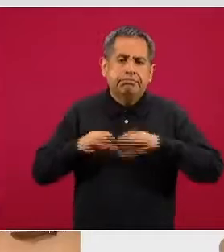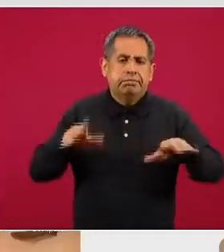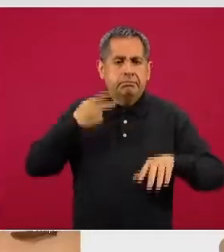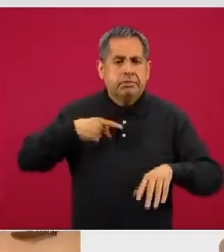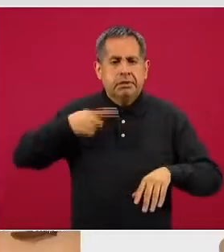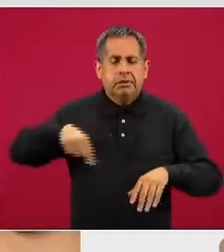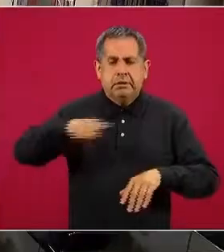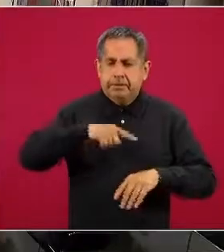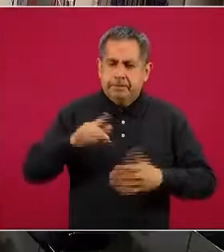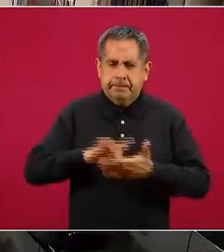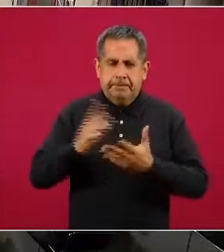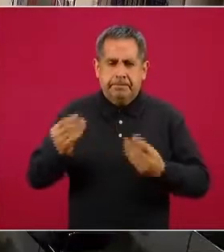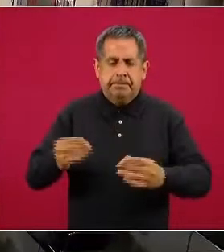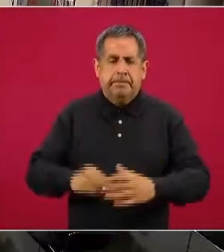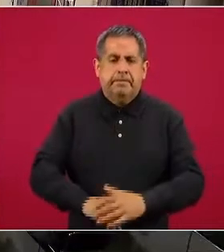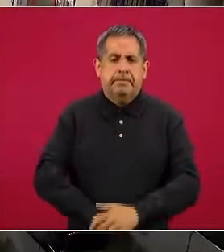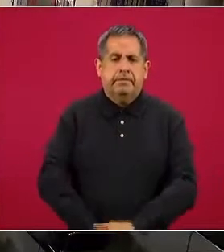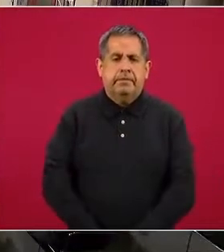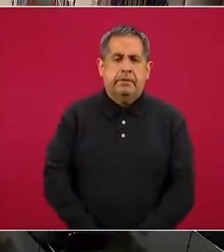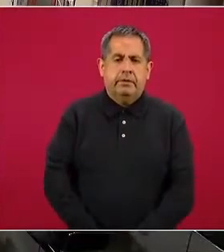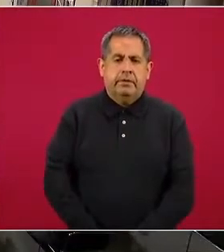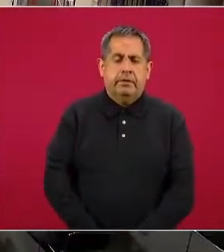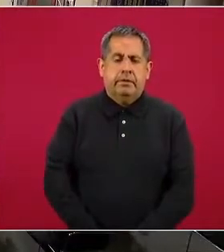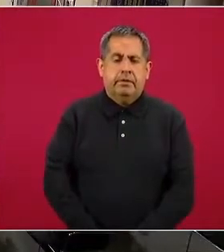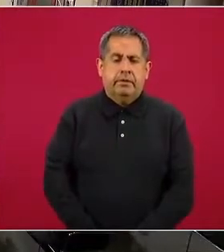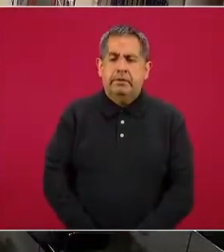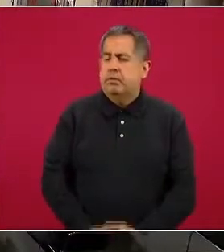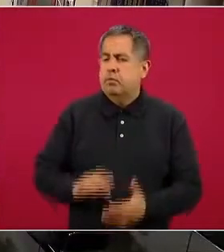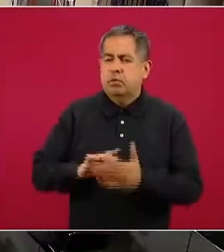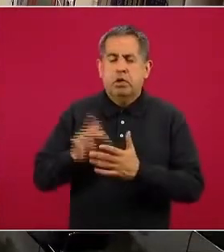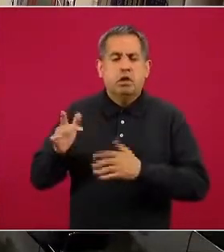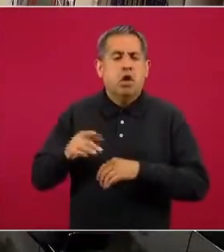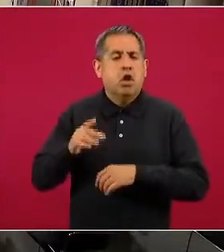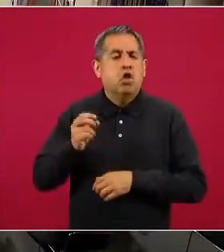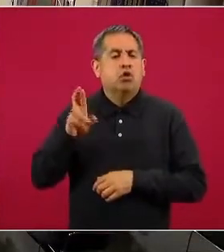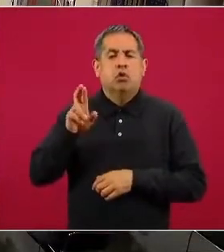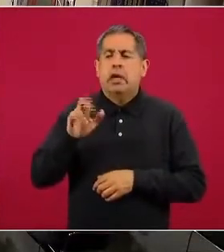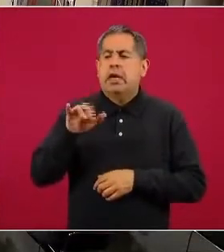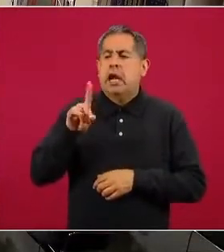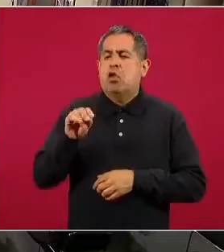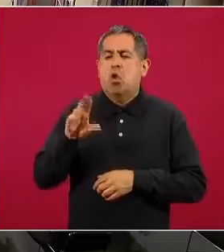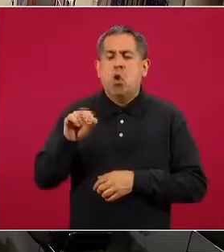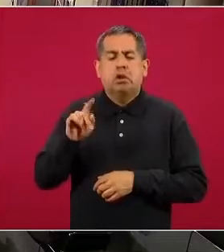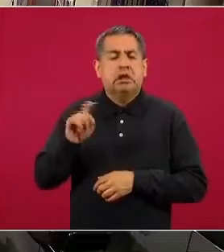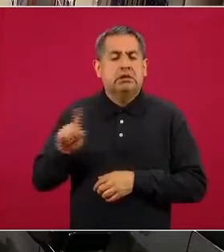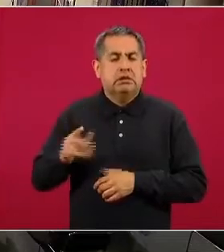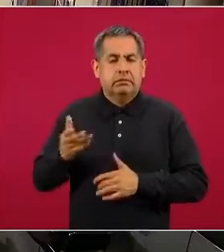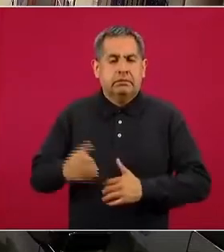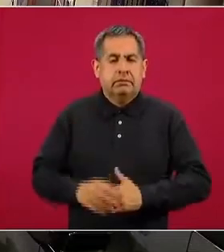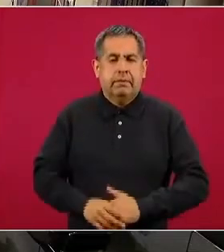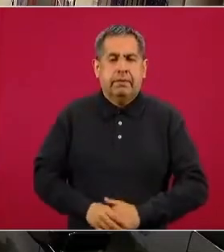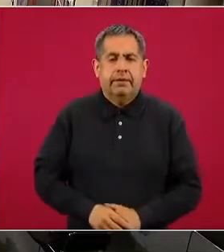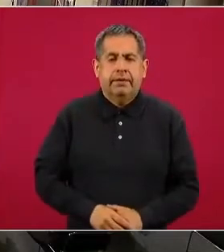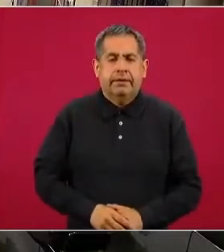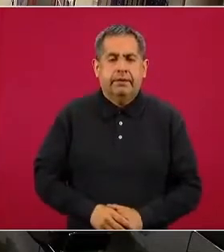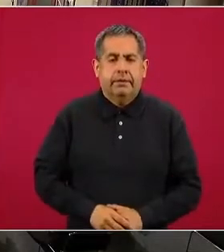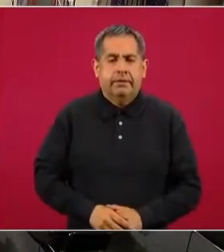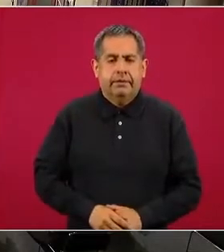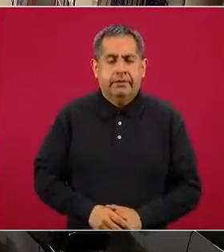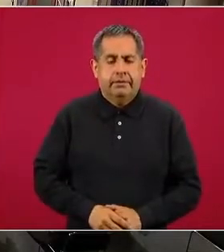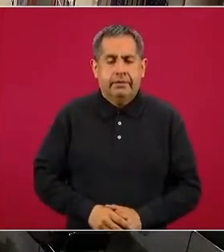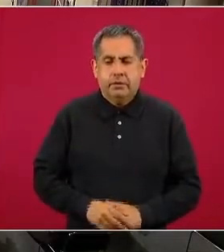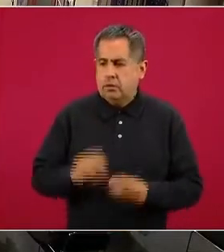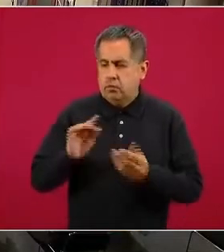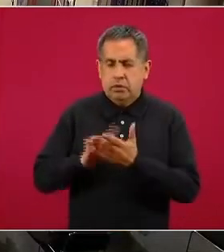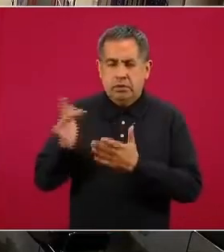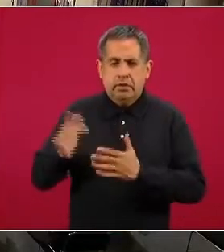la población. Muchísimas gracias. Muchas gracias doctor Ricardo Cortés. Creo que este ya no funciona.